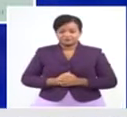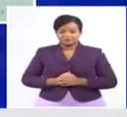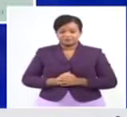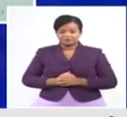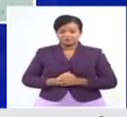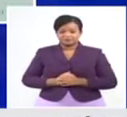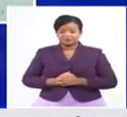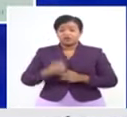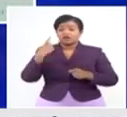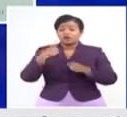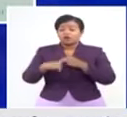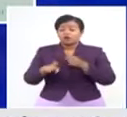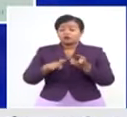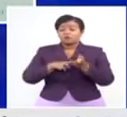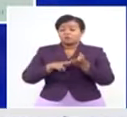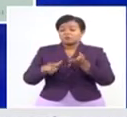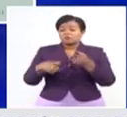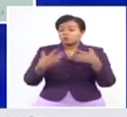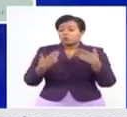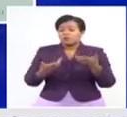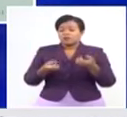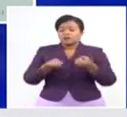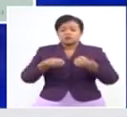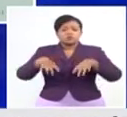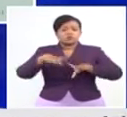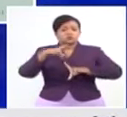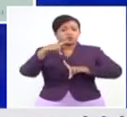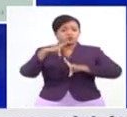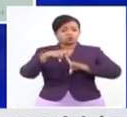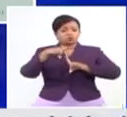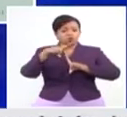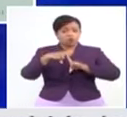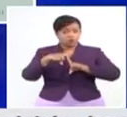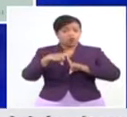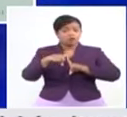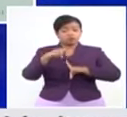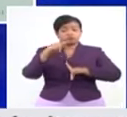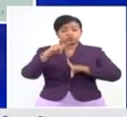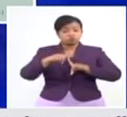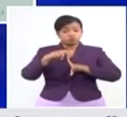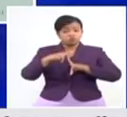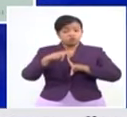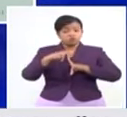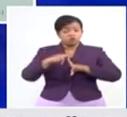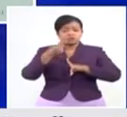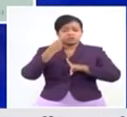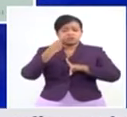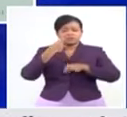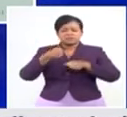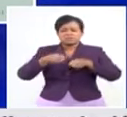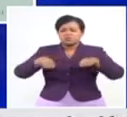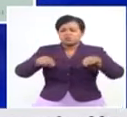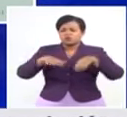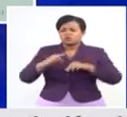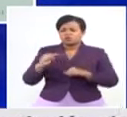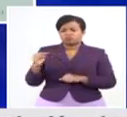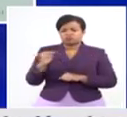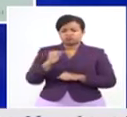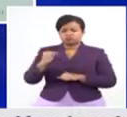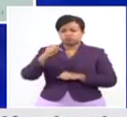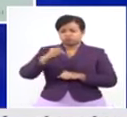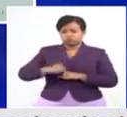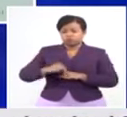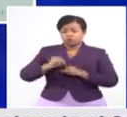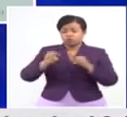Avanzamos, vamos a conocer cuál es la situación de Las Tunas. Las Tunas con un escenario muy desfavorable en esta jornada, con un